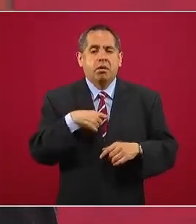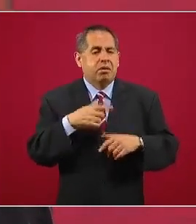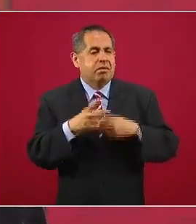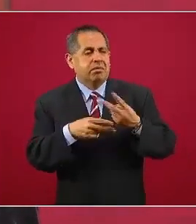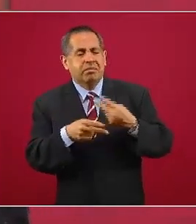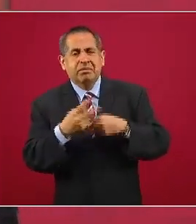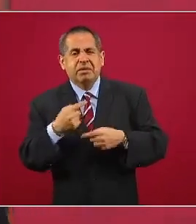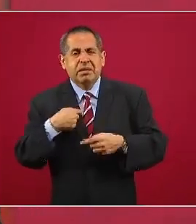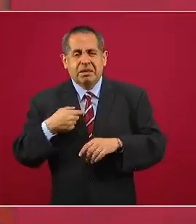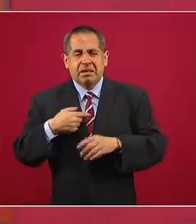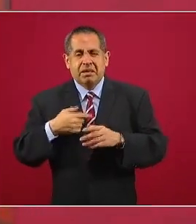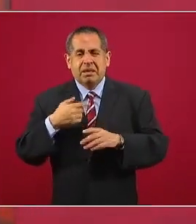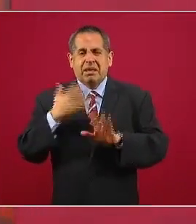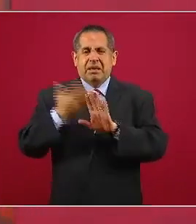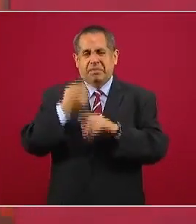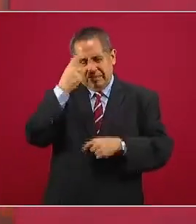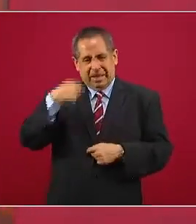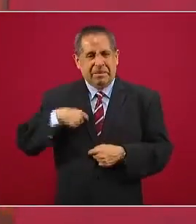Eso no